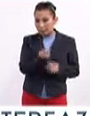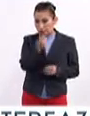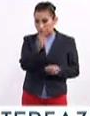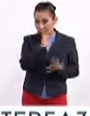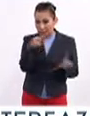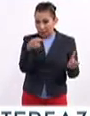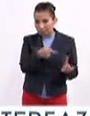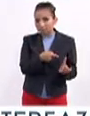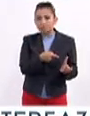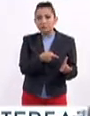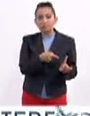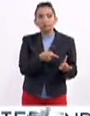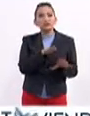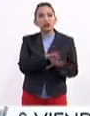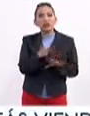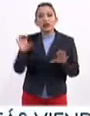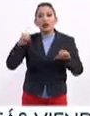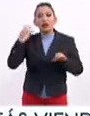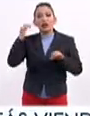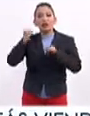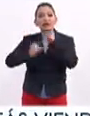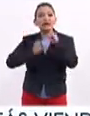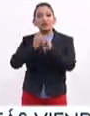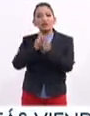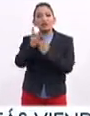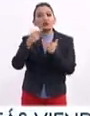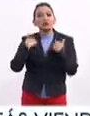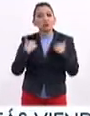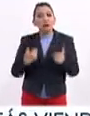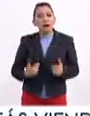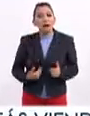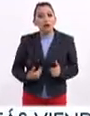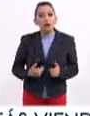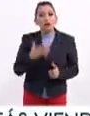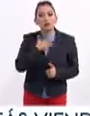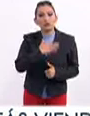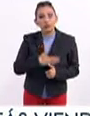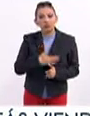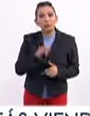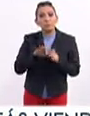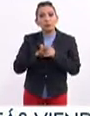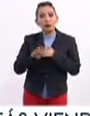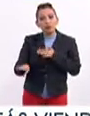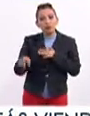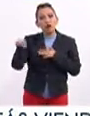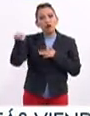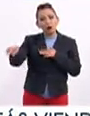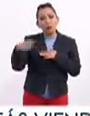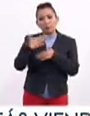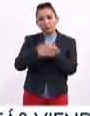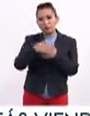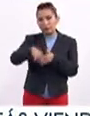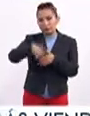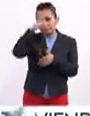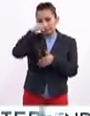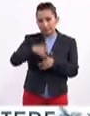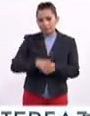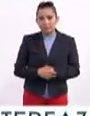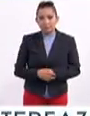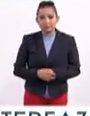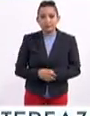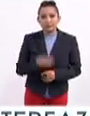ya concretamente sobre este Congreso Internacional de Derechos Humanos, Justicia y Migración que se llevará a cabo en nuestro país. Pues